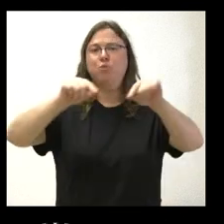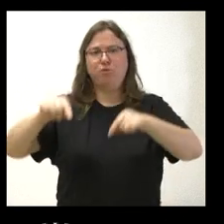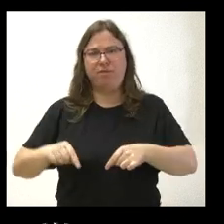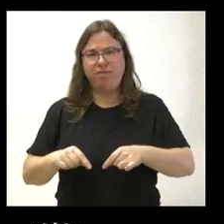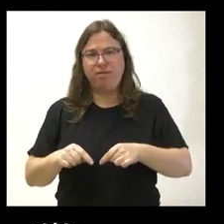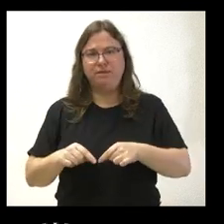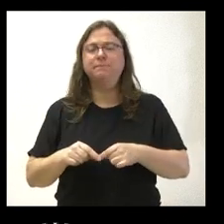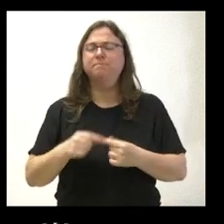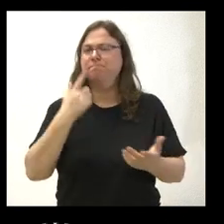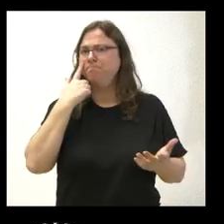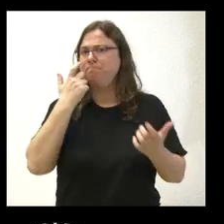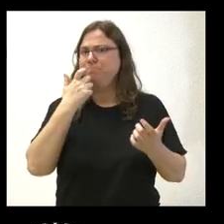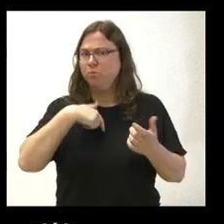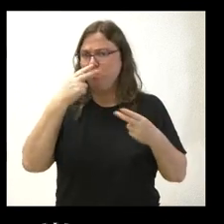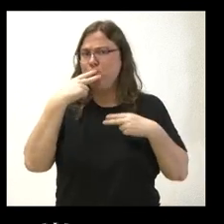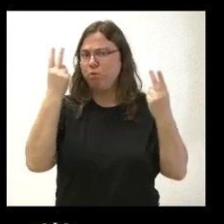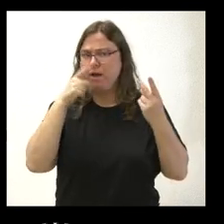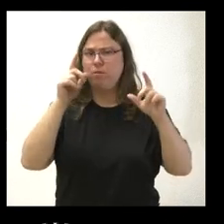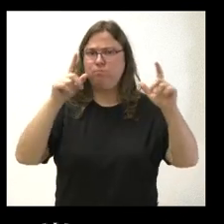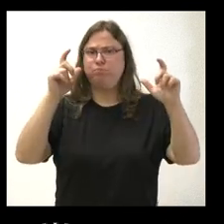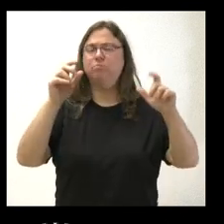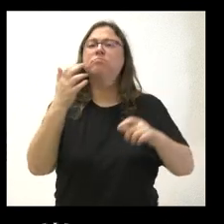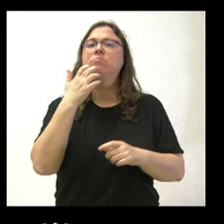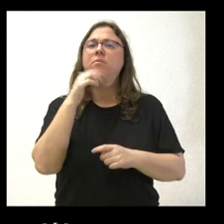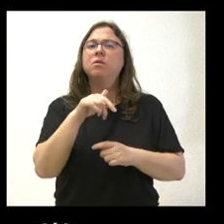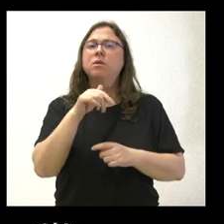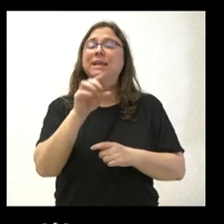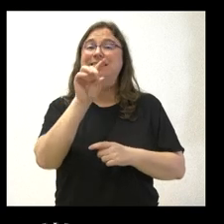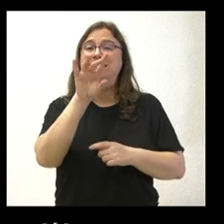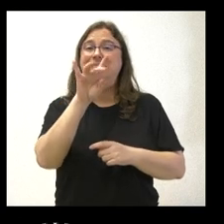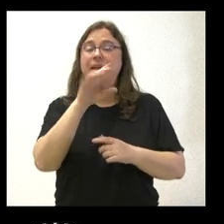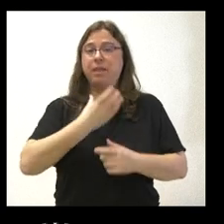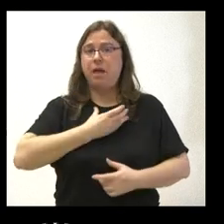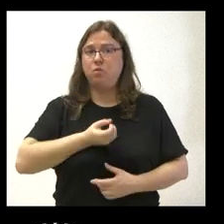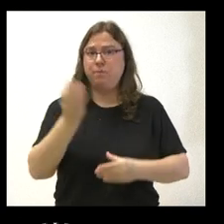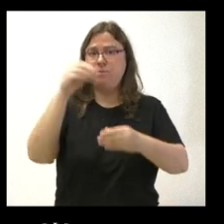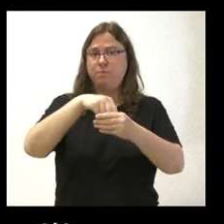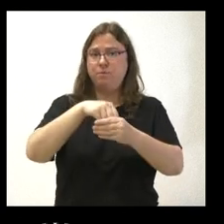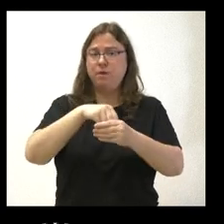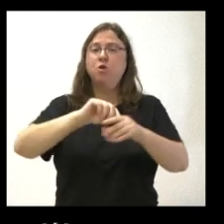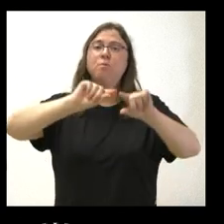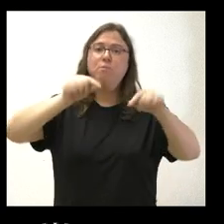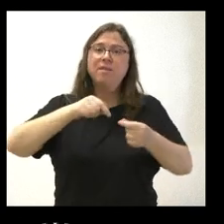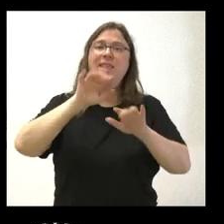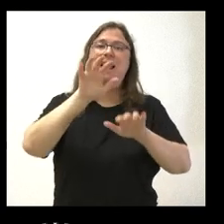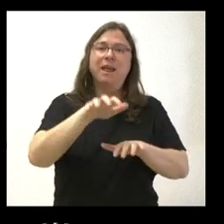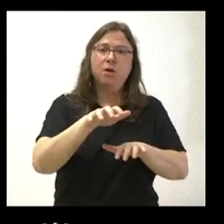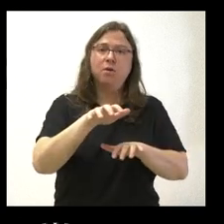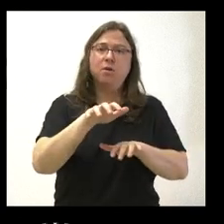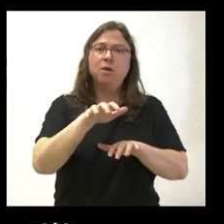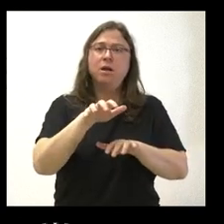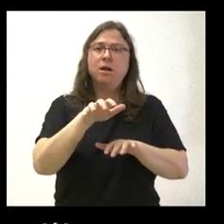llama la atención hemos indicado y destacado que en la lista de los 13 municipios que se incorporan dentro de la provincia de León